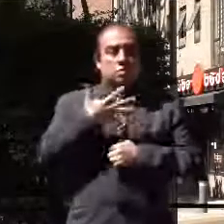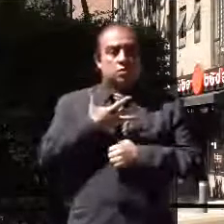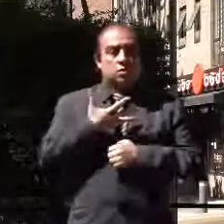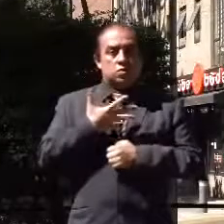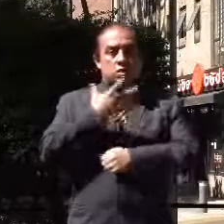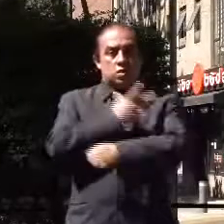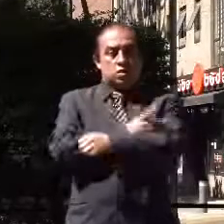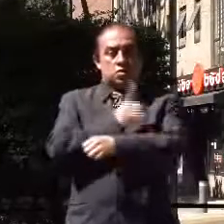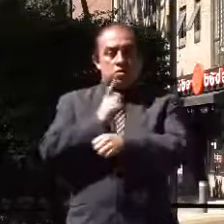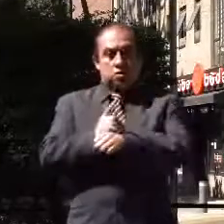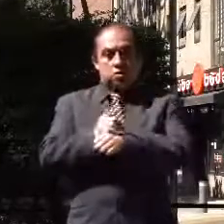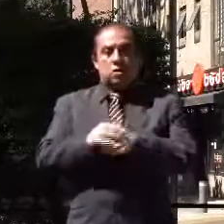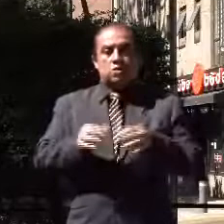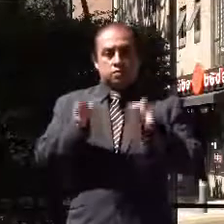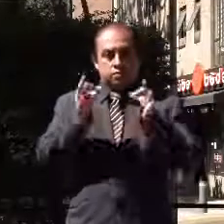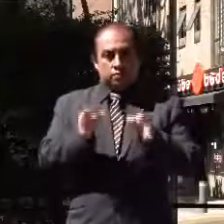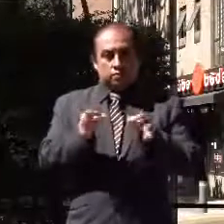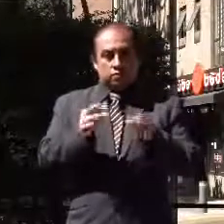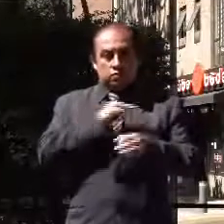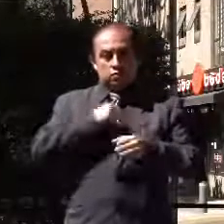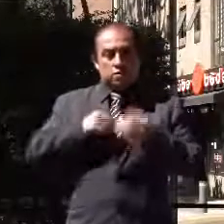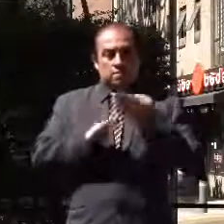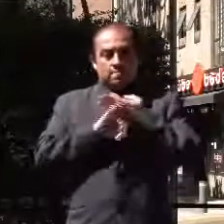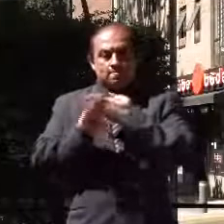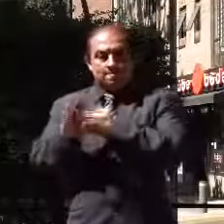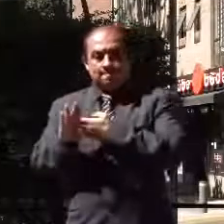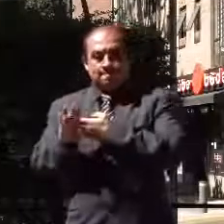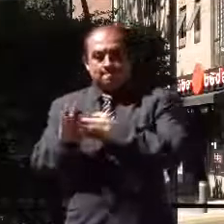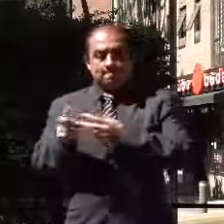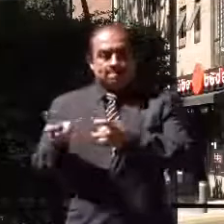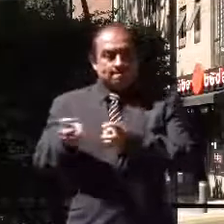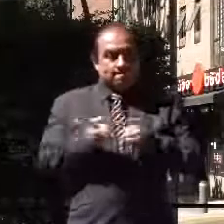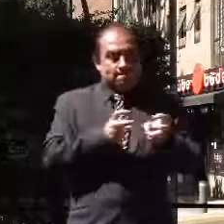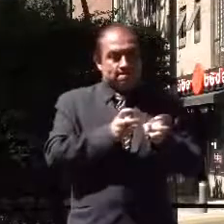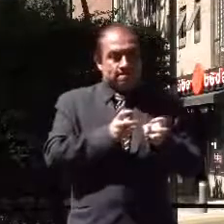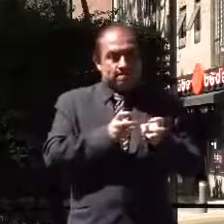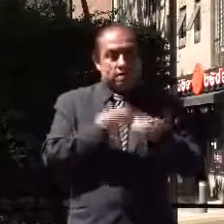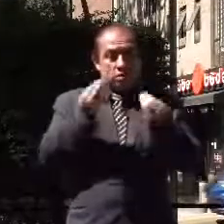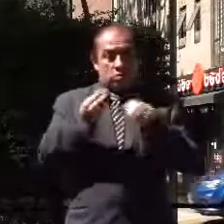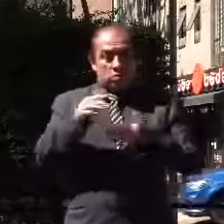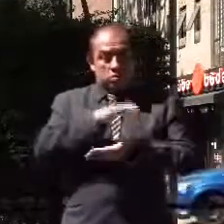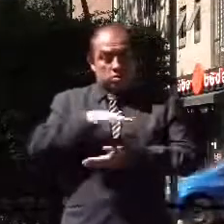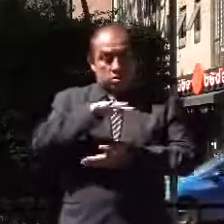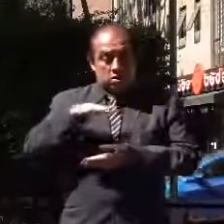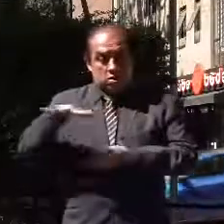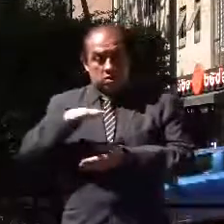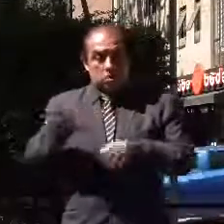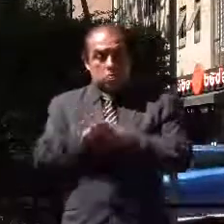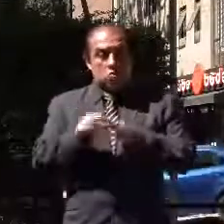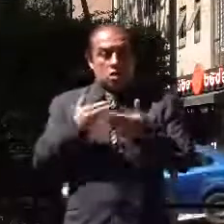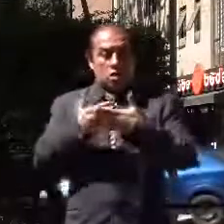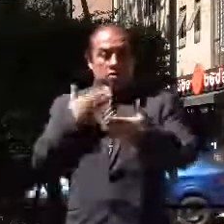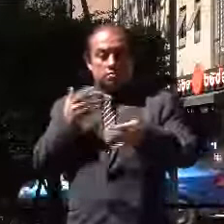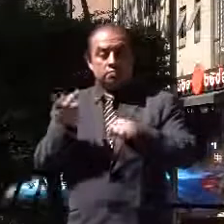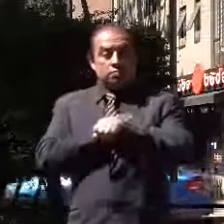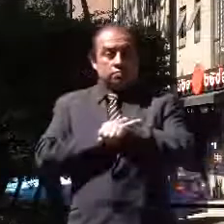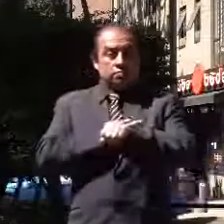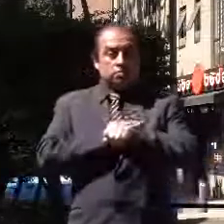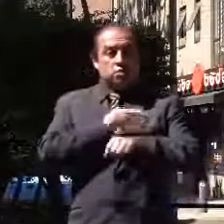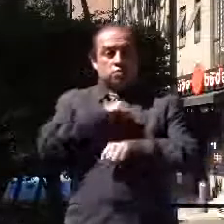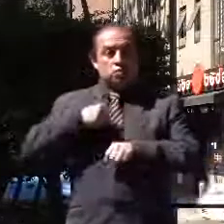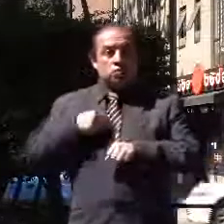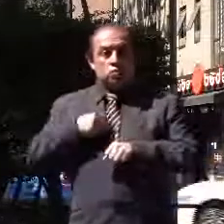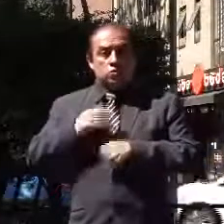coordinación, hemos evitado el vandalismo en muchos de los sectores como anteriormente se daba, hemos